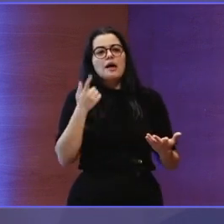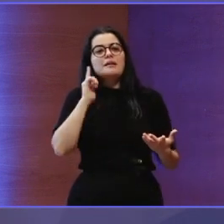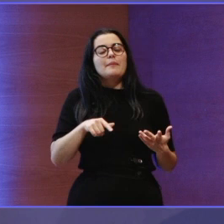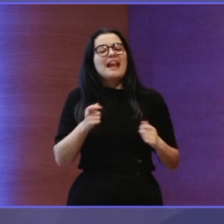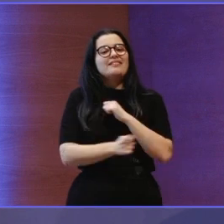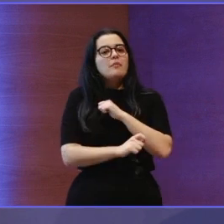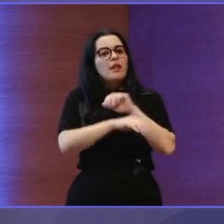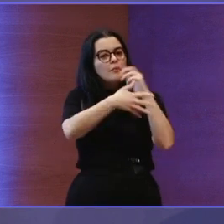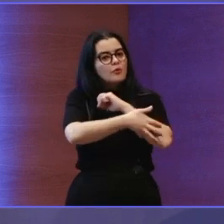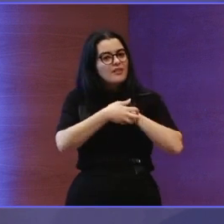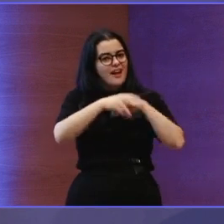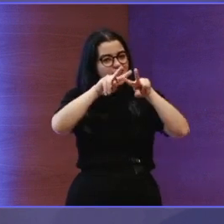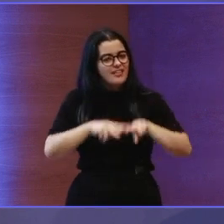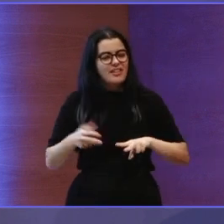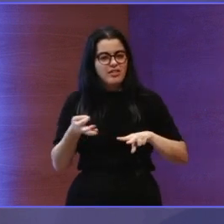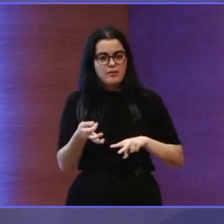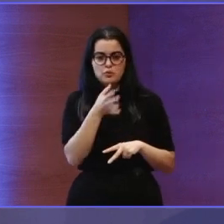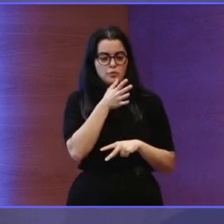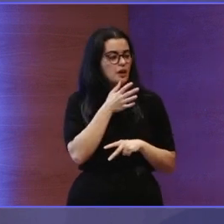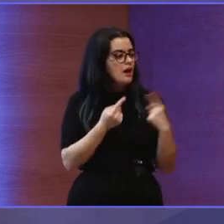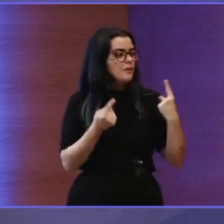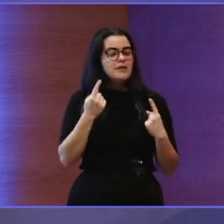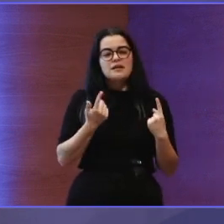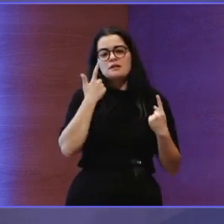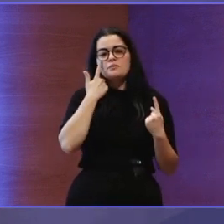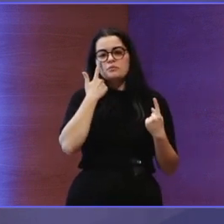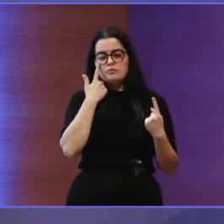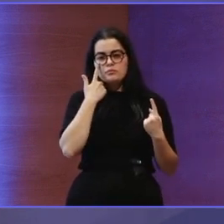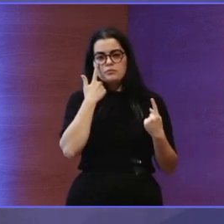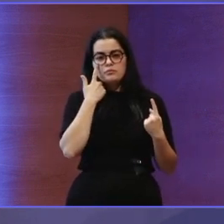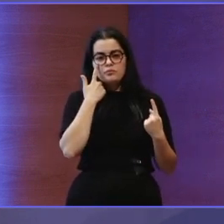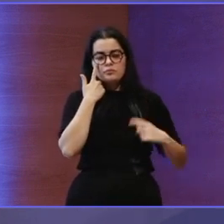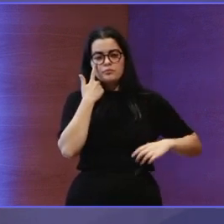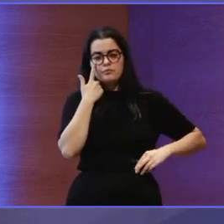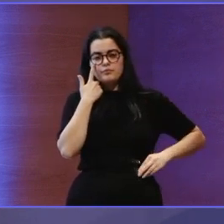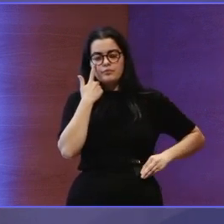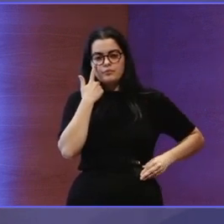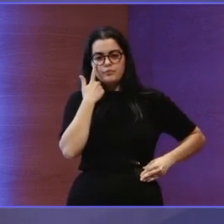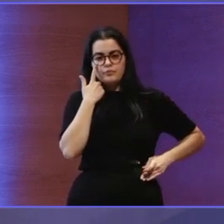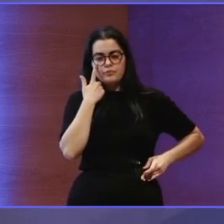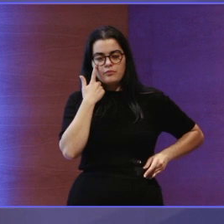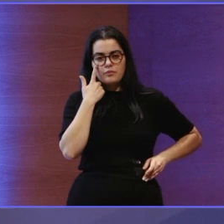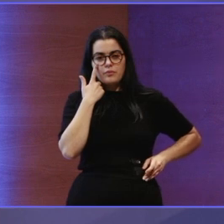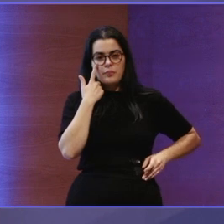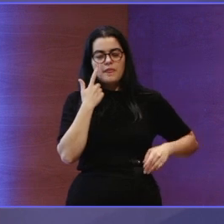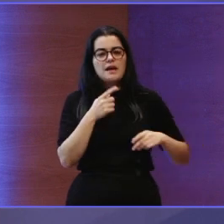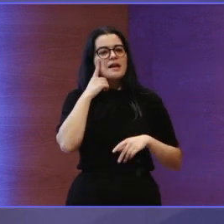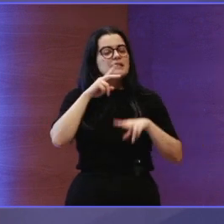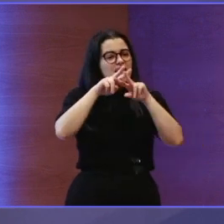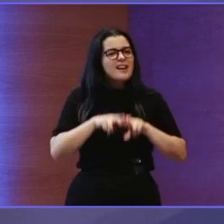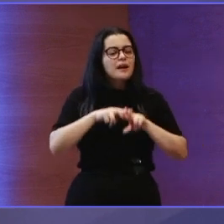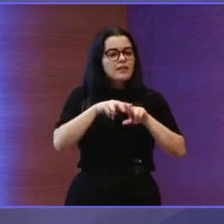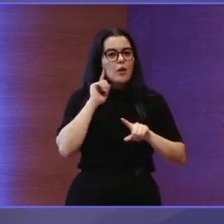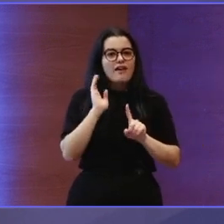eh eh sea al evaluar los estímulos al empleo se ha evaluado el efecto de este de la trampa de la pobreza pero creo que